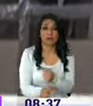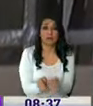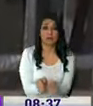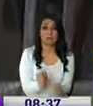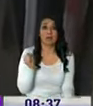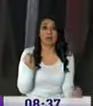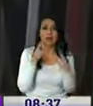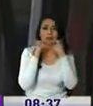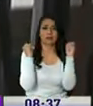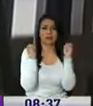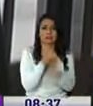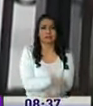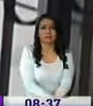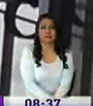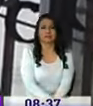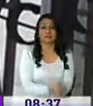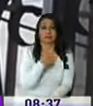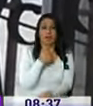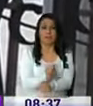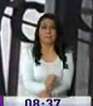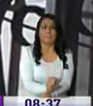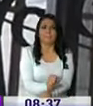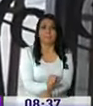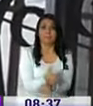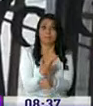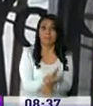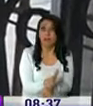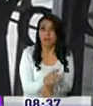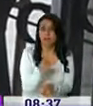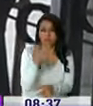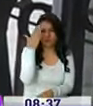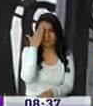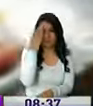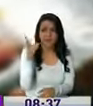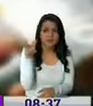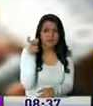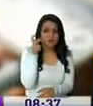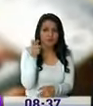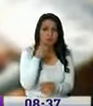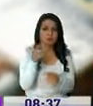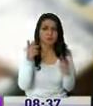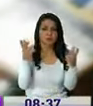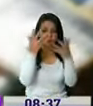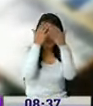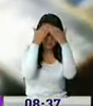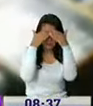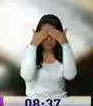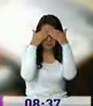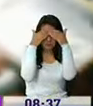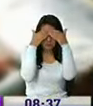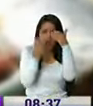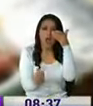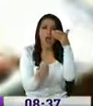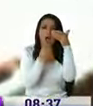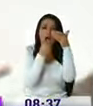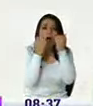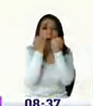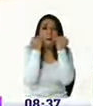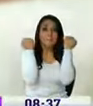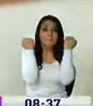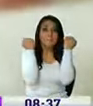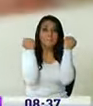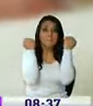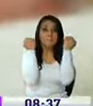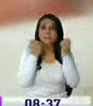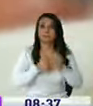moviéramos. Después, como empezaron a desarmar, o sea, se escuchaba porque nos taparon las caras y nos metieron algo en la boca para que no gritaran.